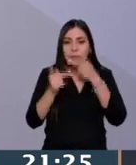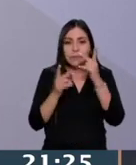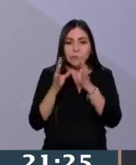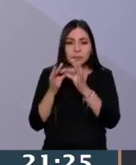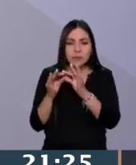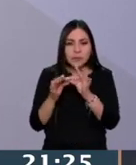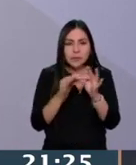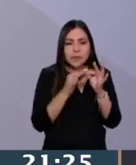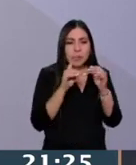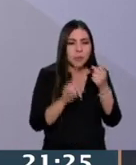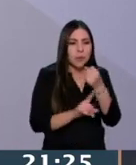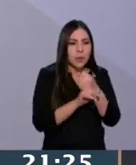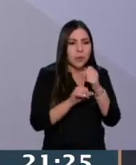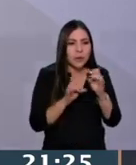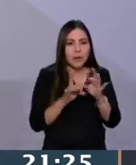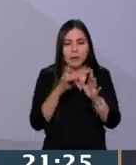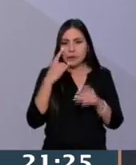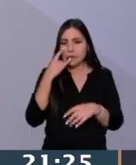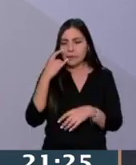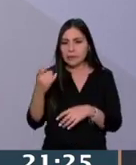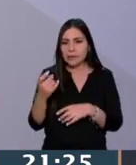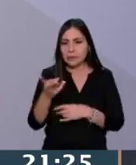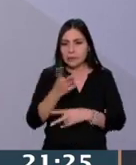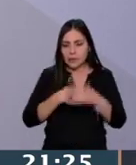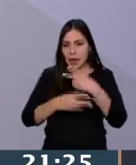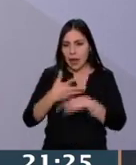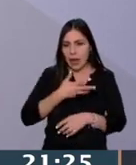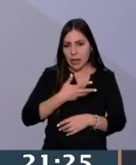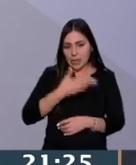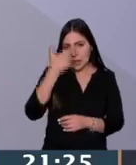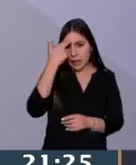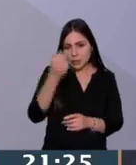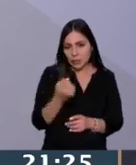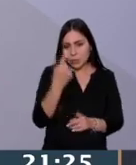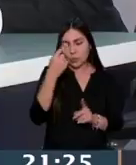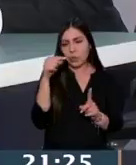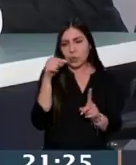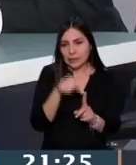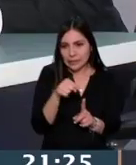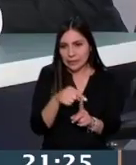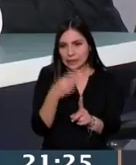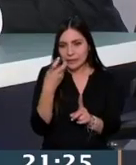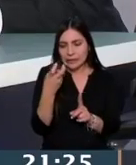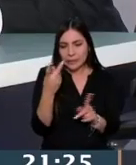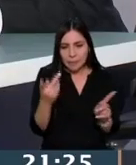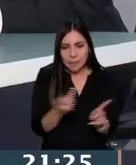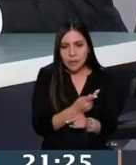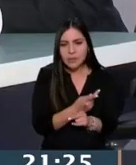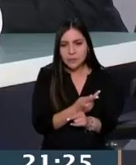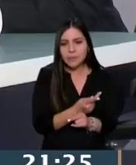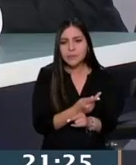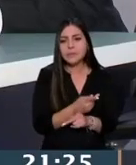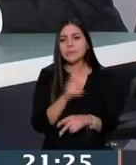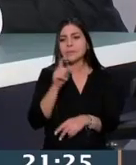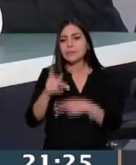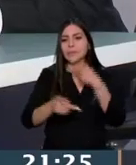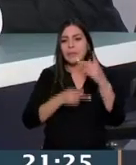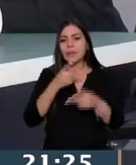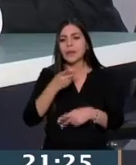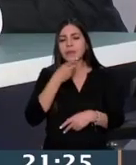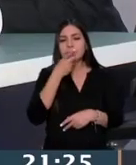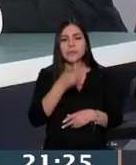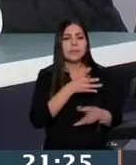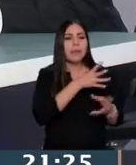incidentes atípicos que tienen una causa. Y en lugar de eso, insisten en la falta de mantenimiento o le dan